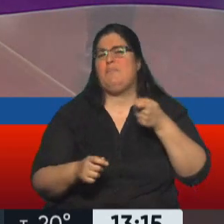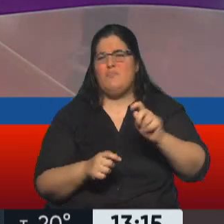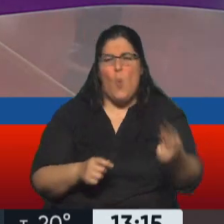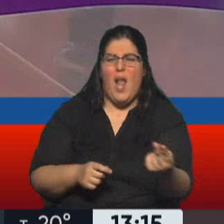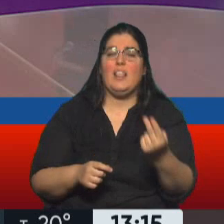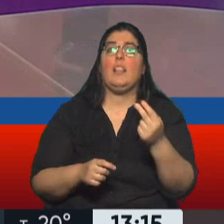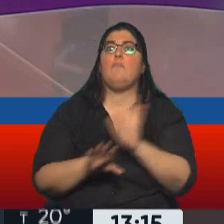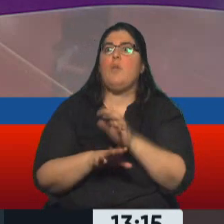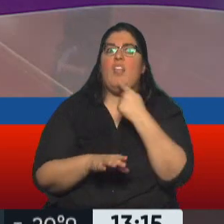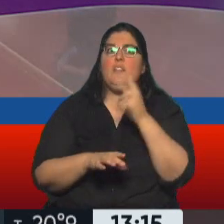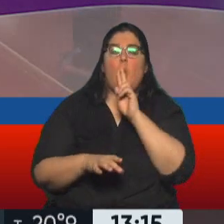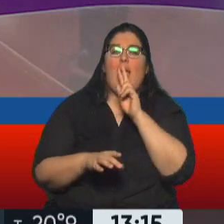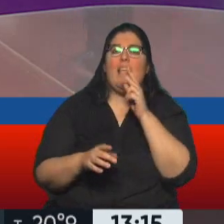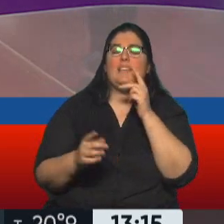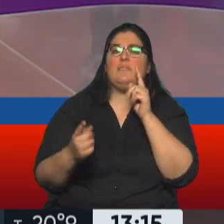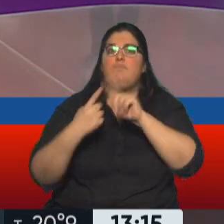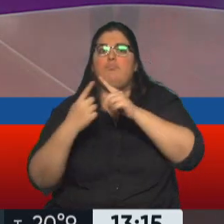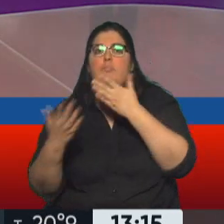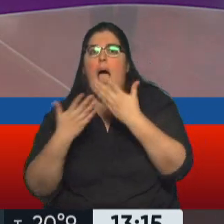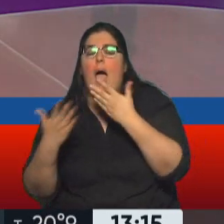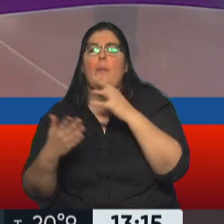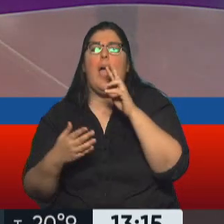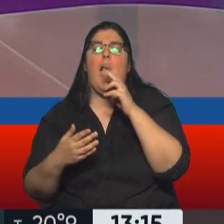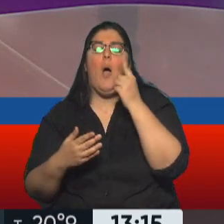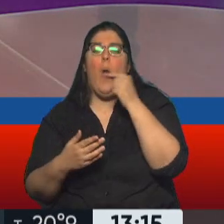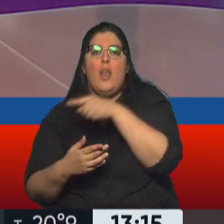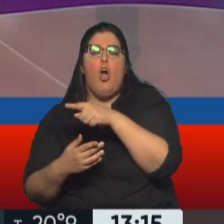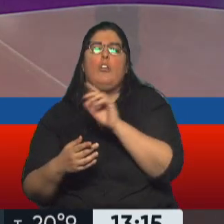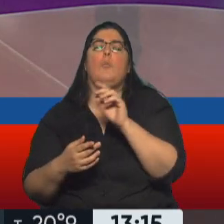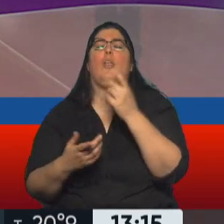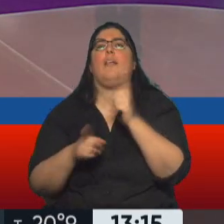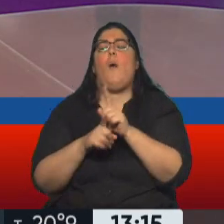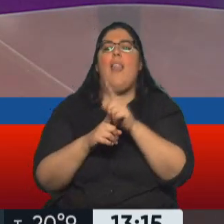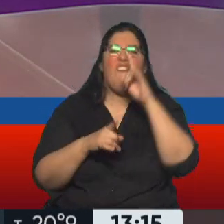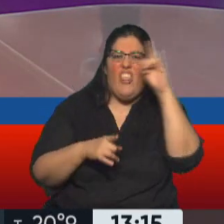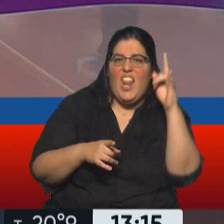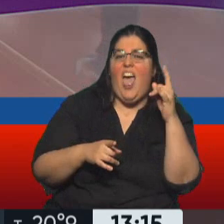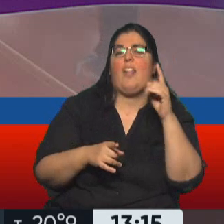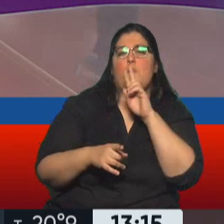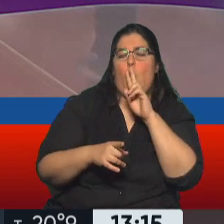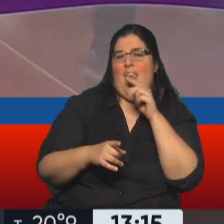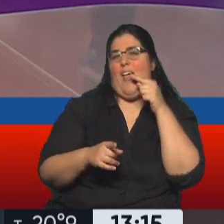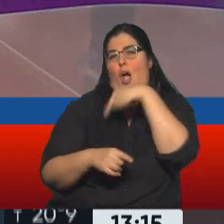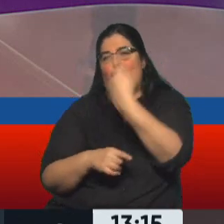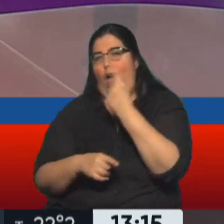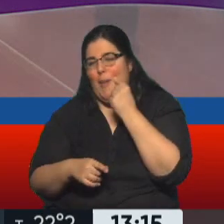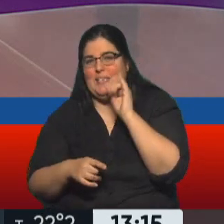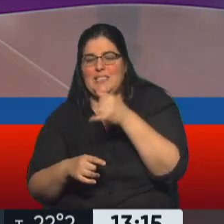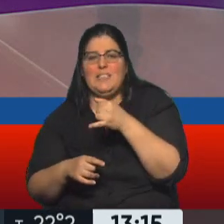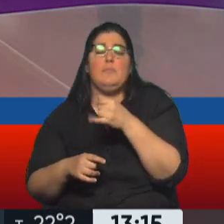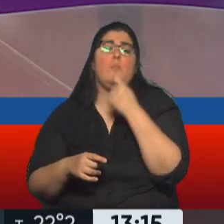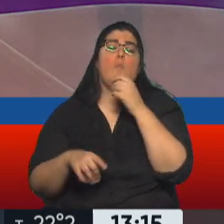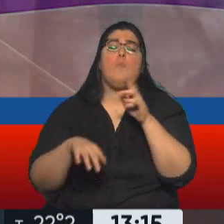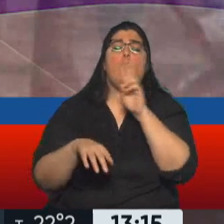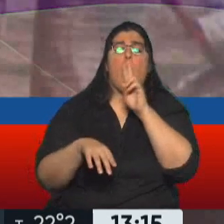un varón ya es como algo que... La infidelidad femenina, ¿no? Sí, la infidelidad masculina no tiene problema, y azotes en público contra aquellas mujeres que no ocultan sus